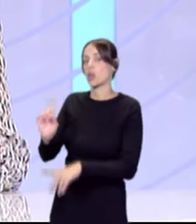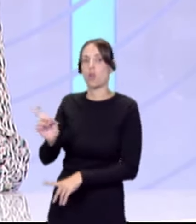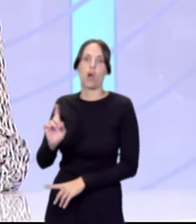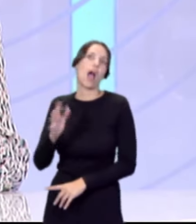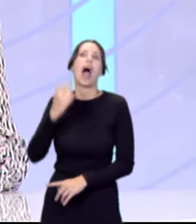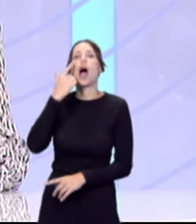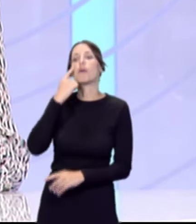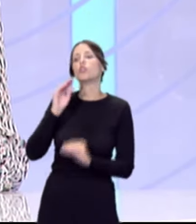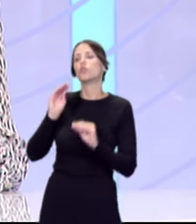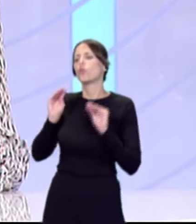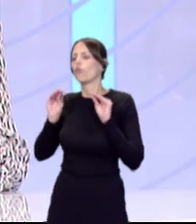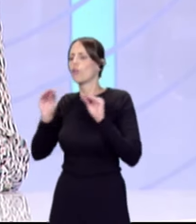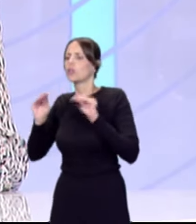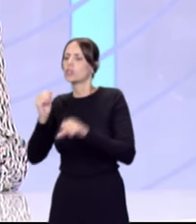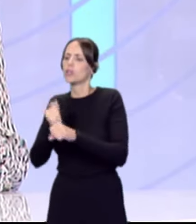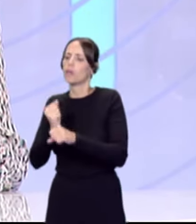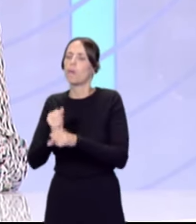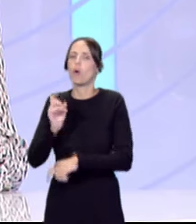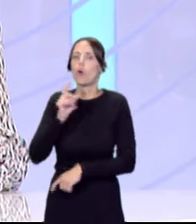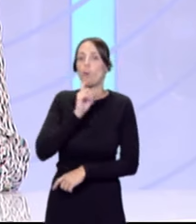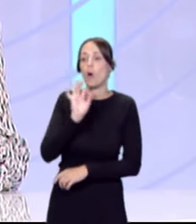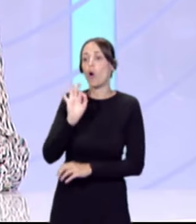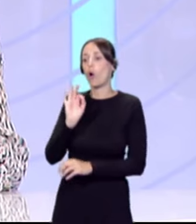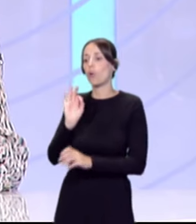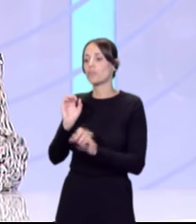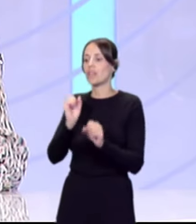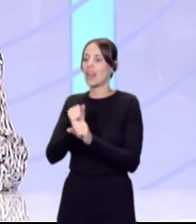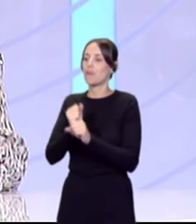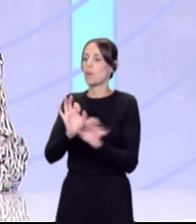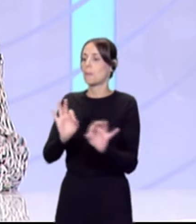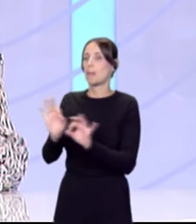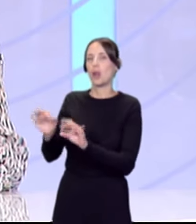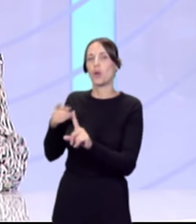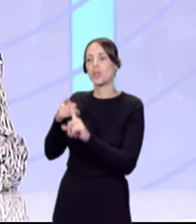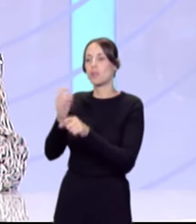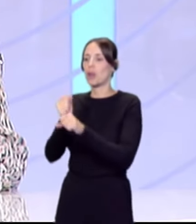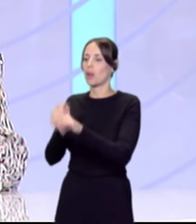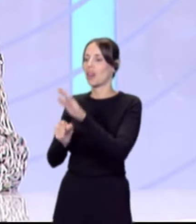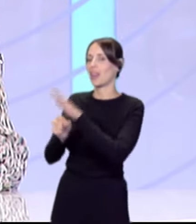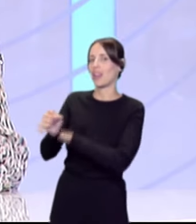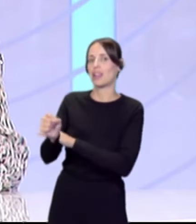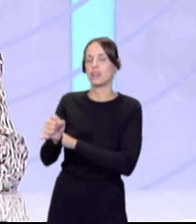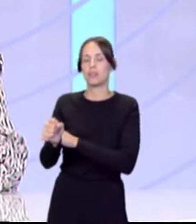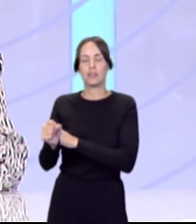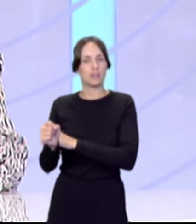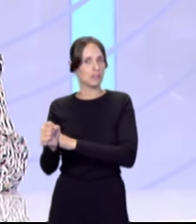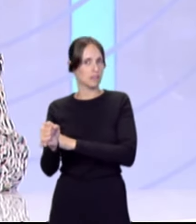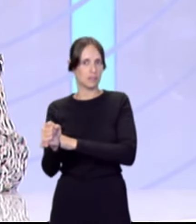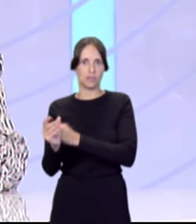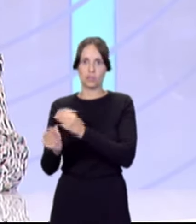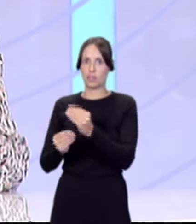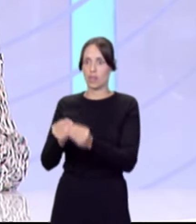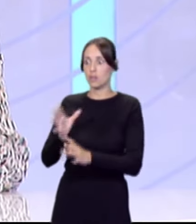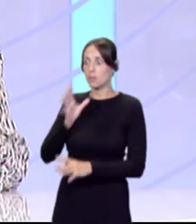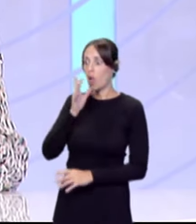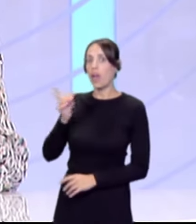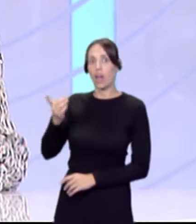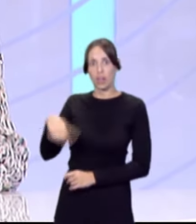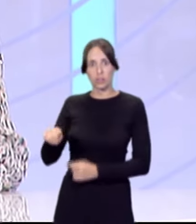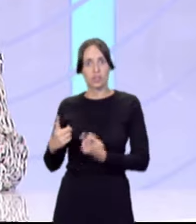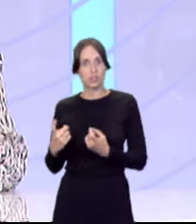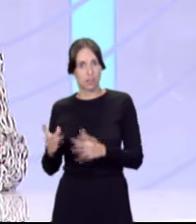en su formación o en su preparación laboral para incorporarlos al mercado de puestos de trabajo que se necesitan